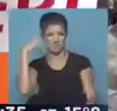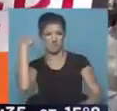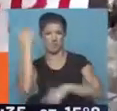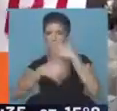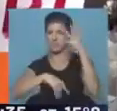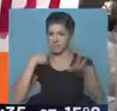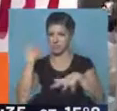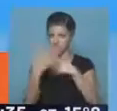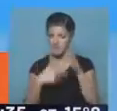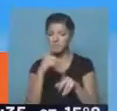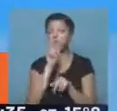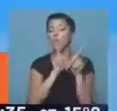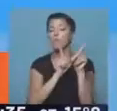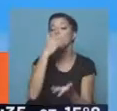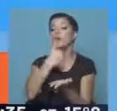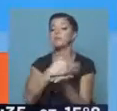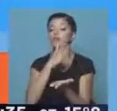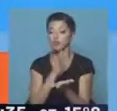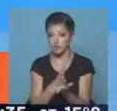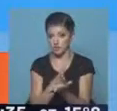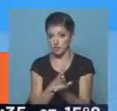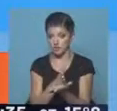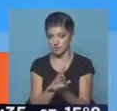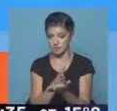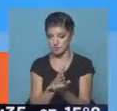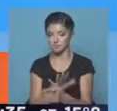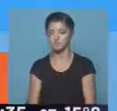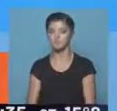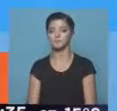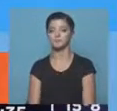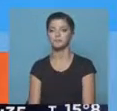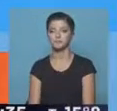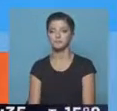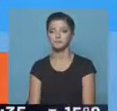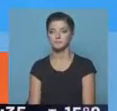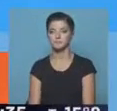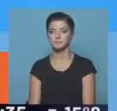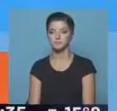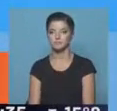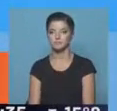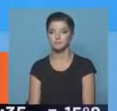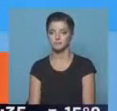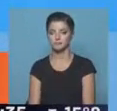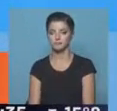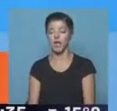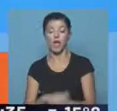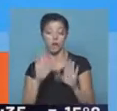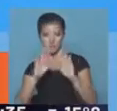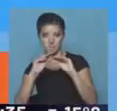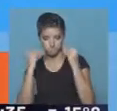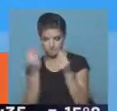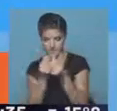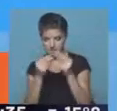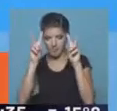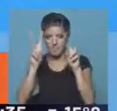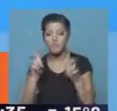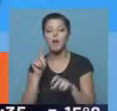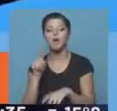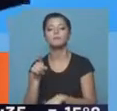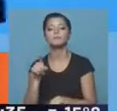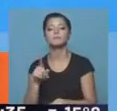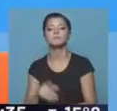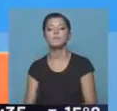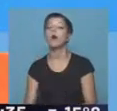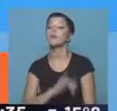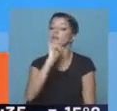y demás de estos sectores que gobiernan Brasil. Ahora, cerrándote esto, lo que sí, efectivamente,